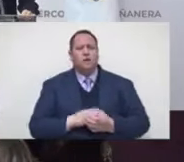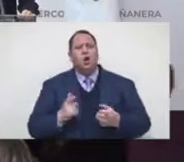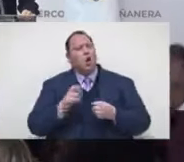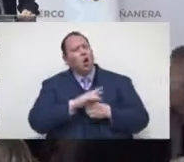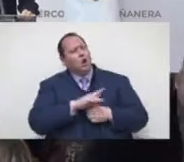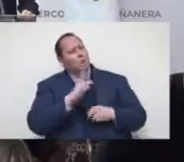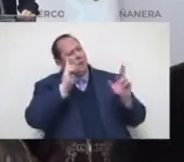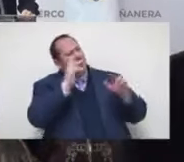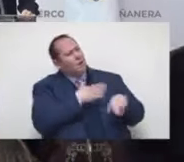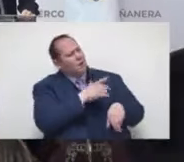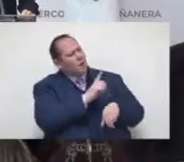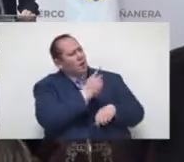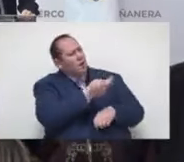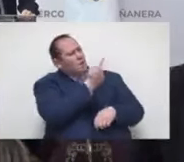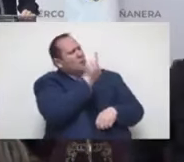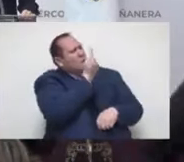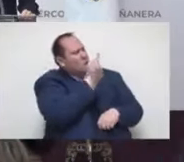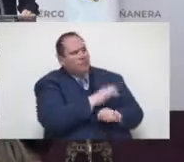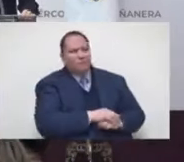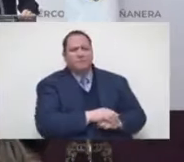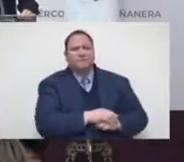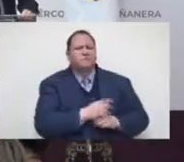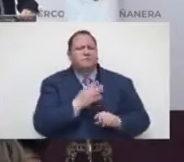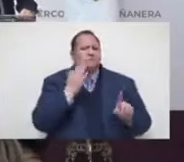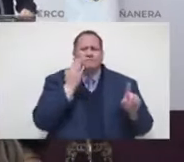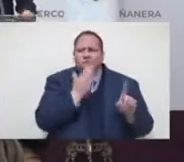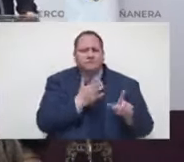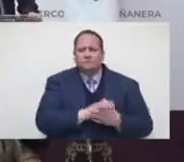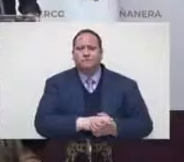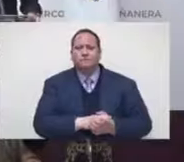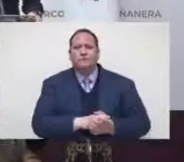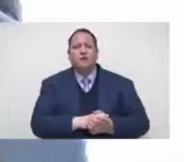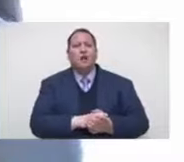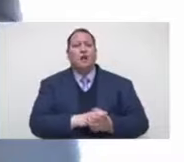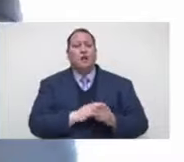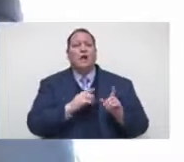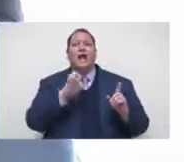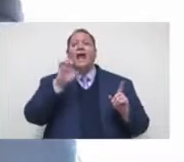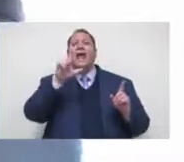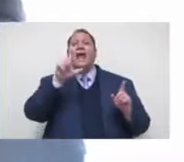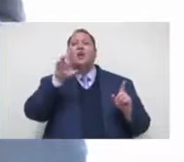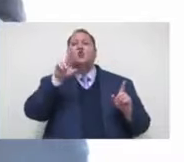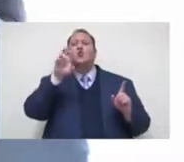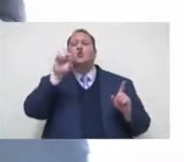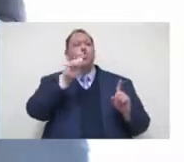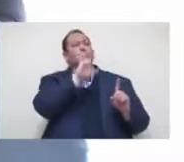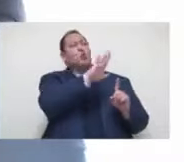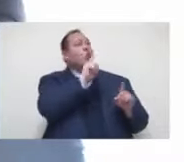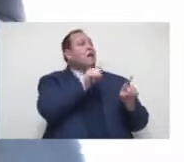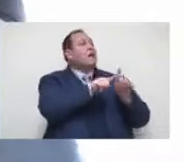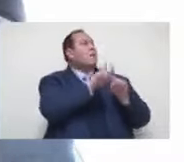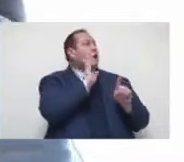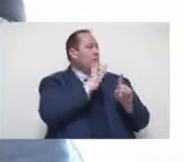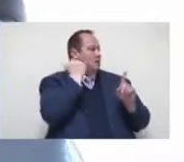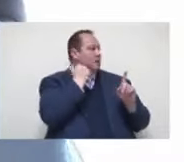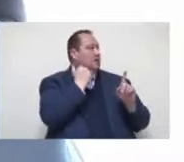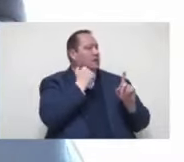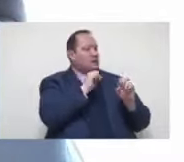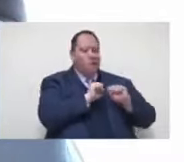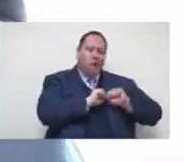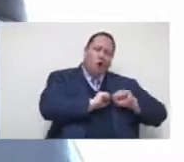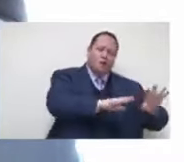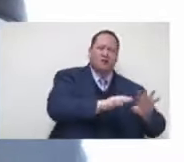Gobernadora, ¿qué tal? Muy buenos días. Una sola pregunta y es en torno a la liberación de la hermana del Ruso. Esto ocurrió el pasado viernes, luego